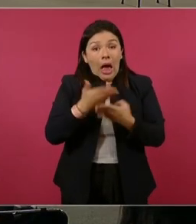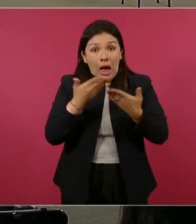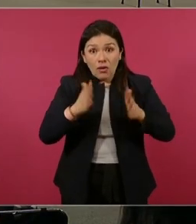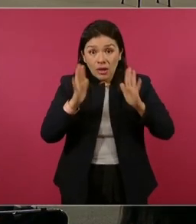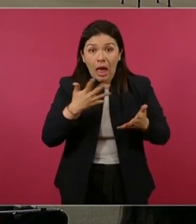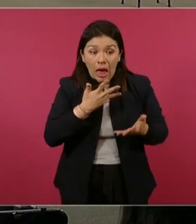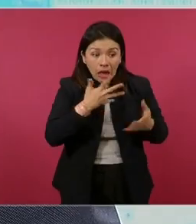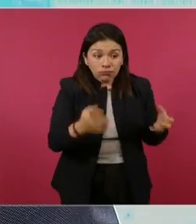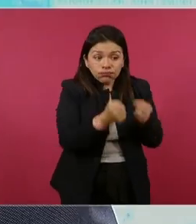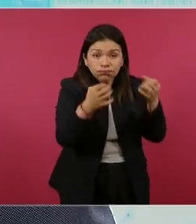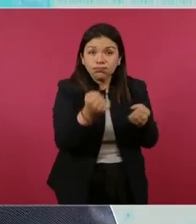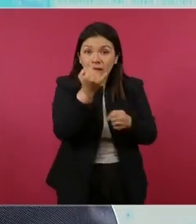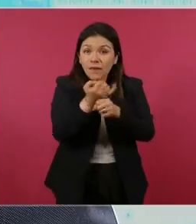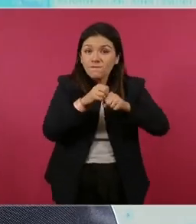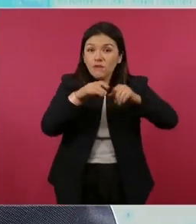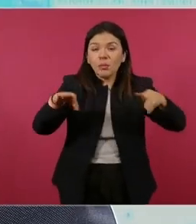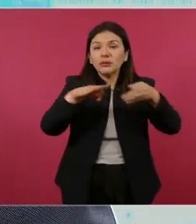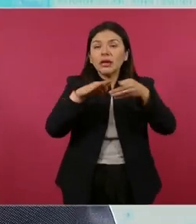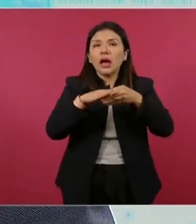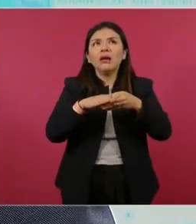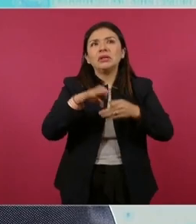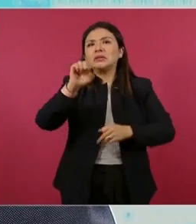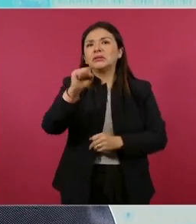recuperamos información de